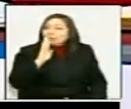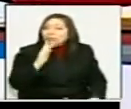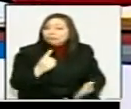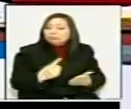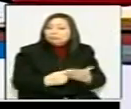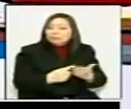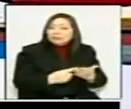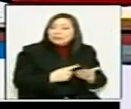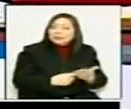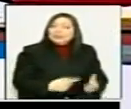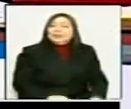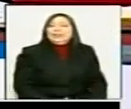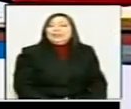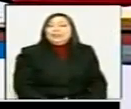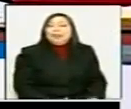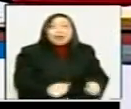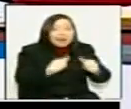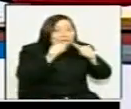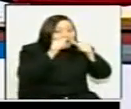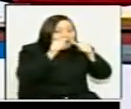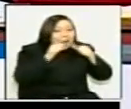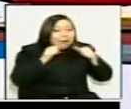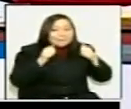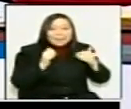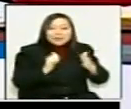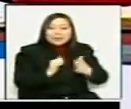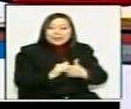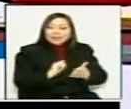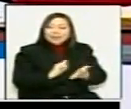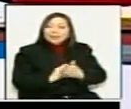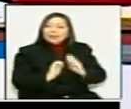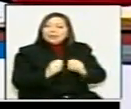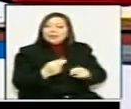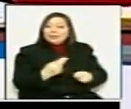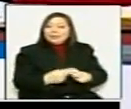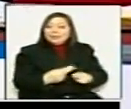de la región amazónica en lo que se llama